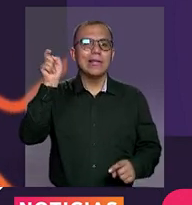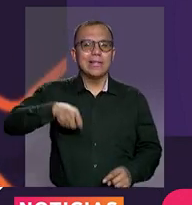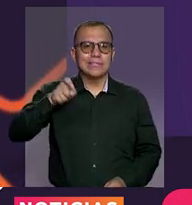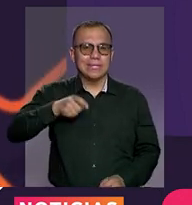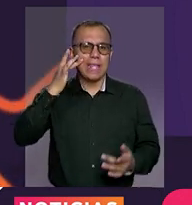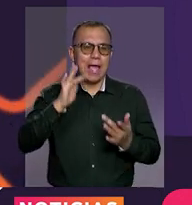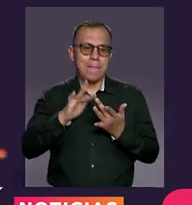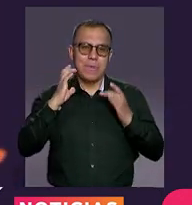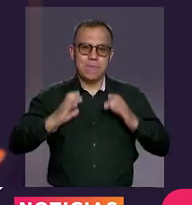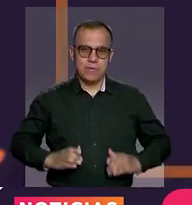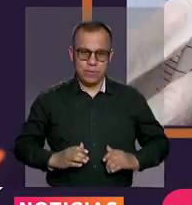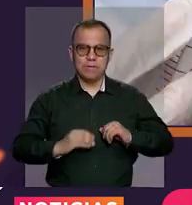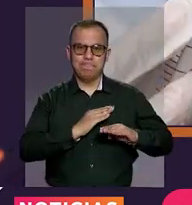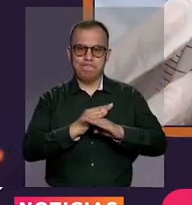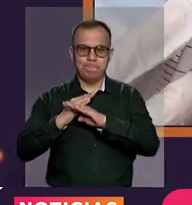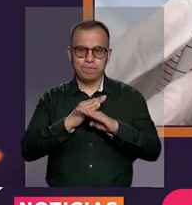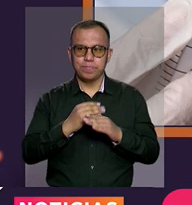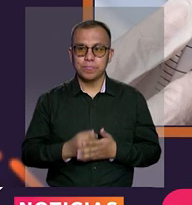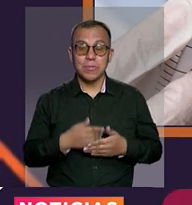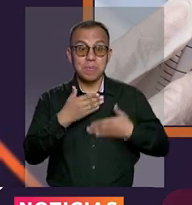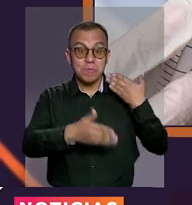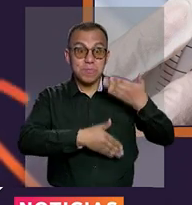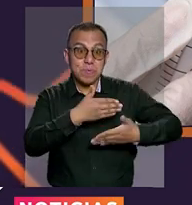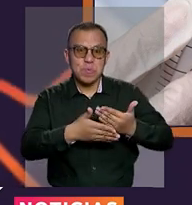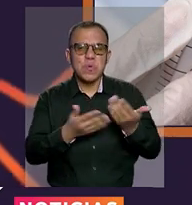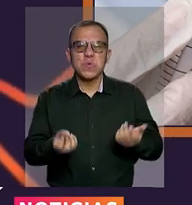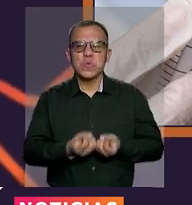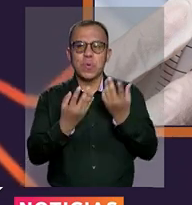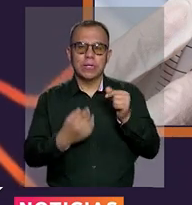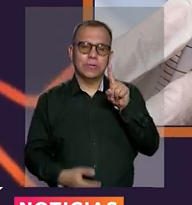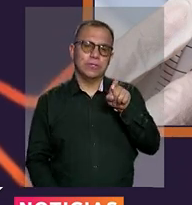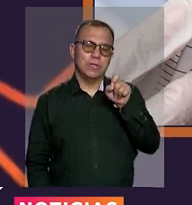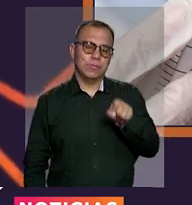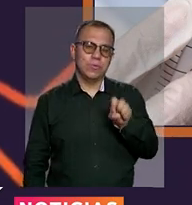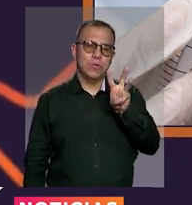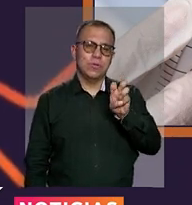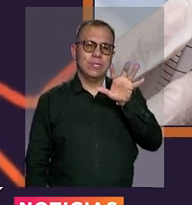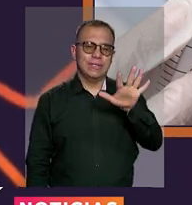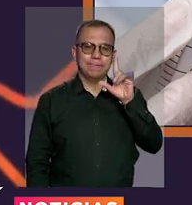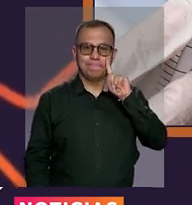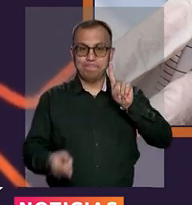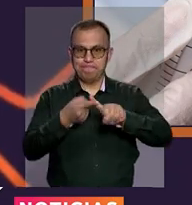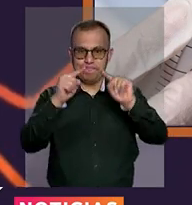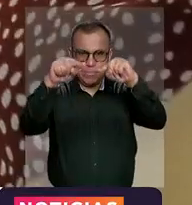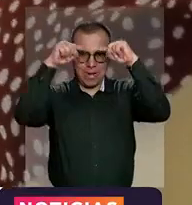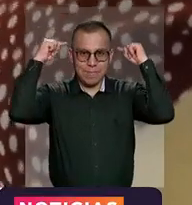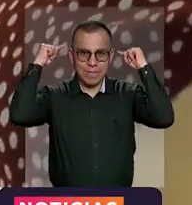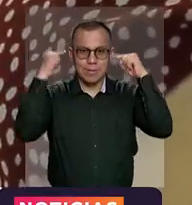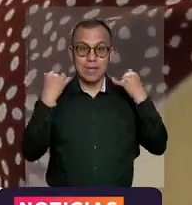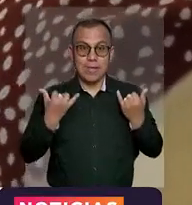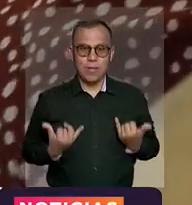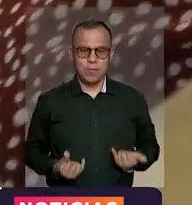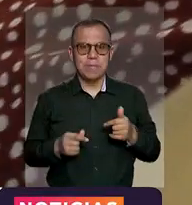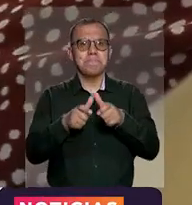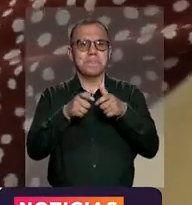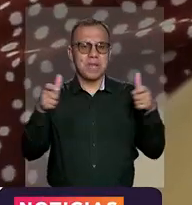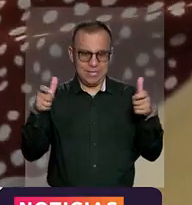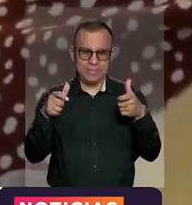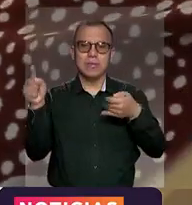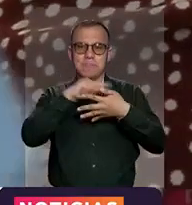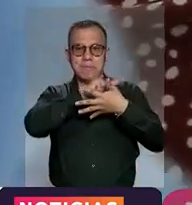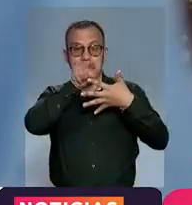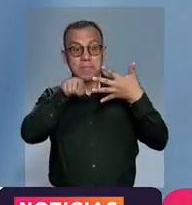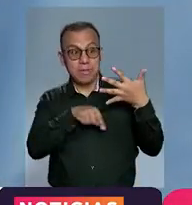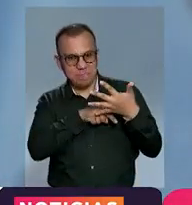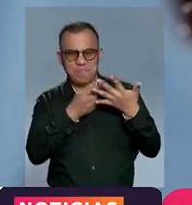5.792.810 personas, dando hasta el momento un avance del 6,85% de la meta proyectada. Las regiones que llevan la delantera en